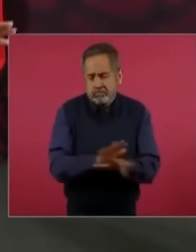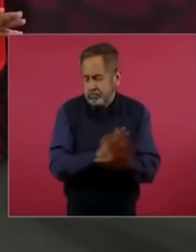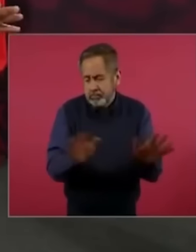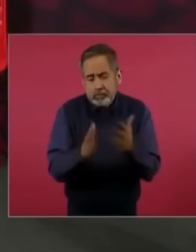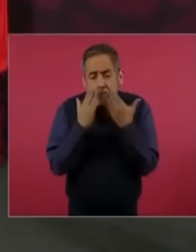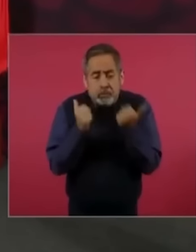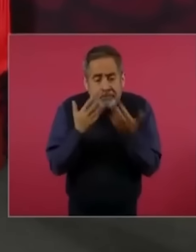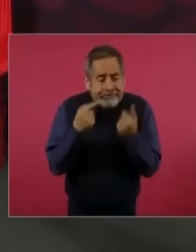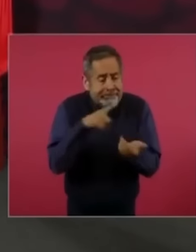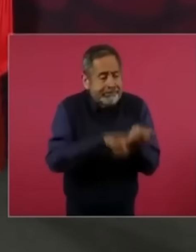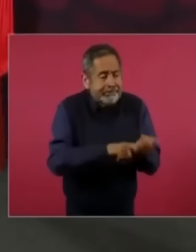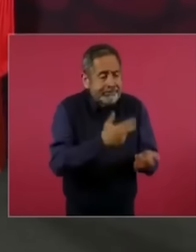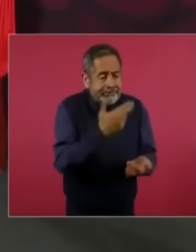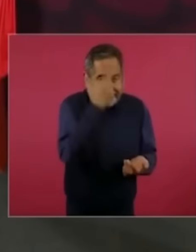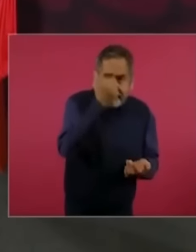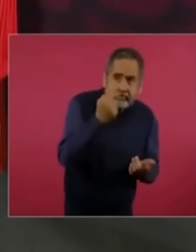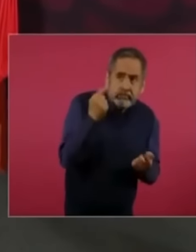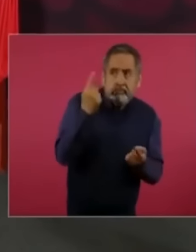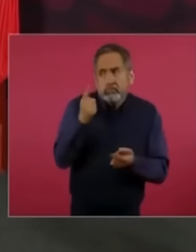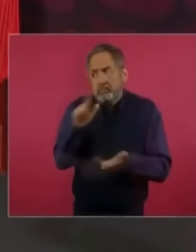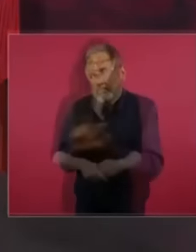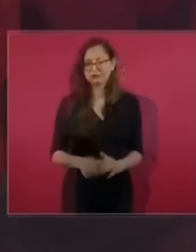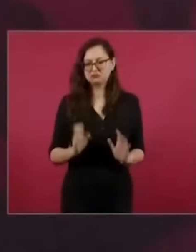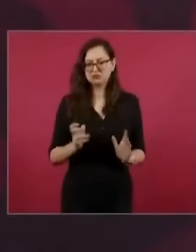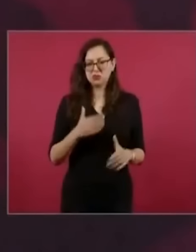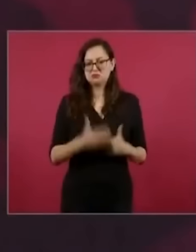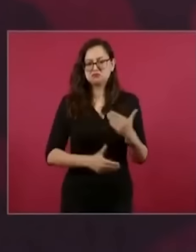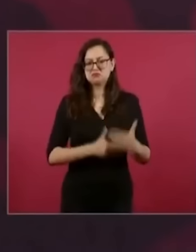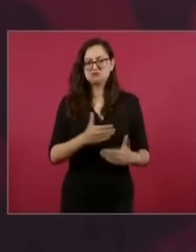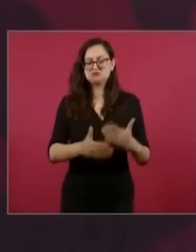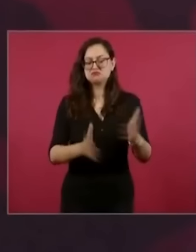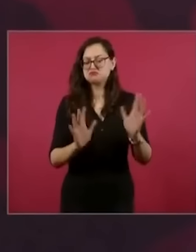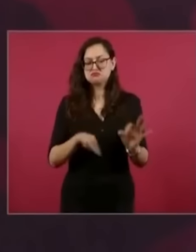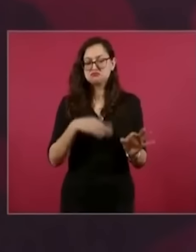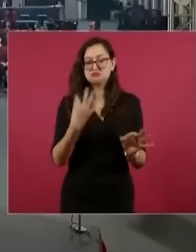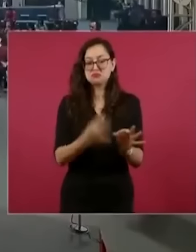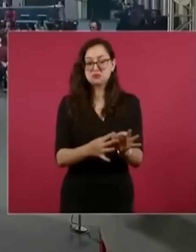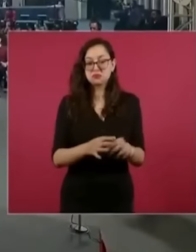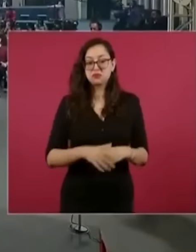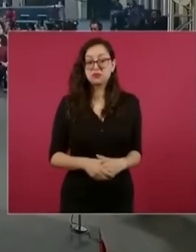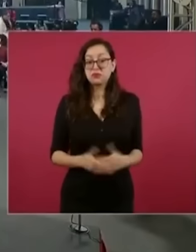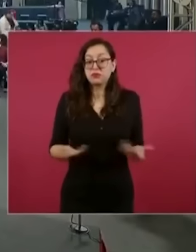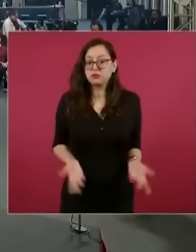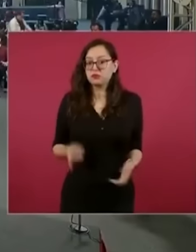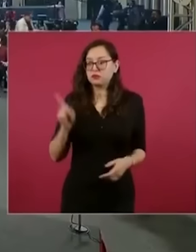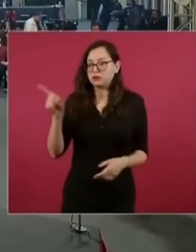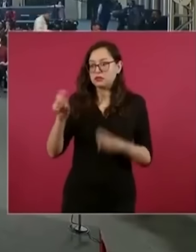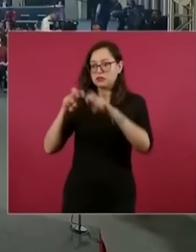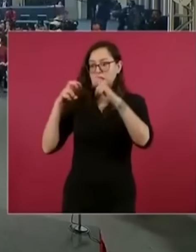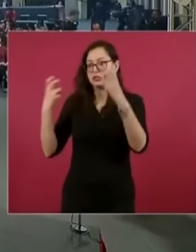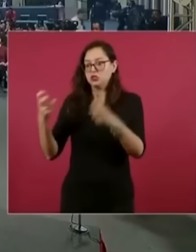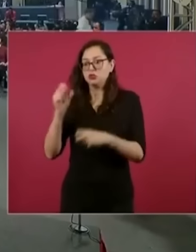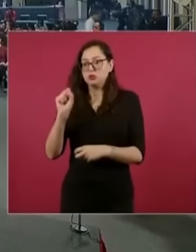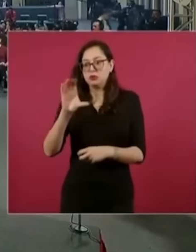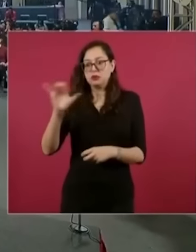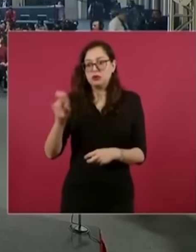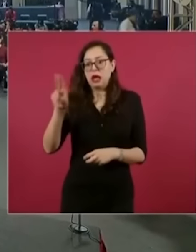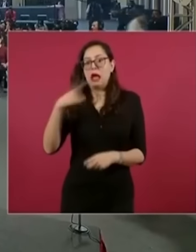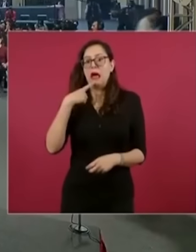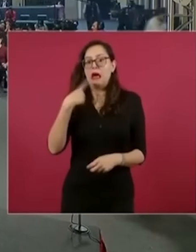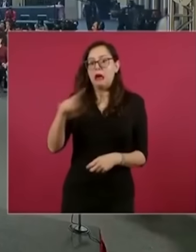existe ningún fundamento legal entonces que en la suprema corte de justicia cuando lleguen estos amparos no